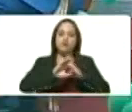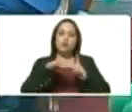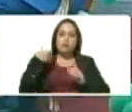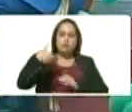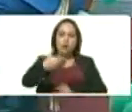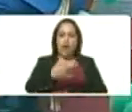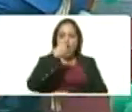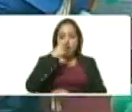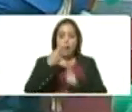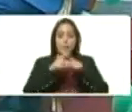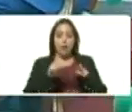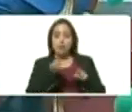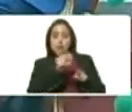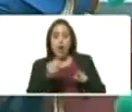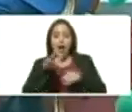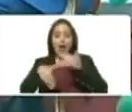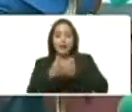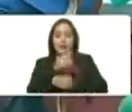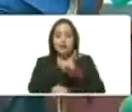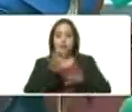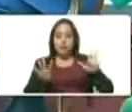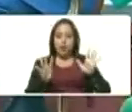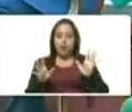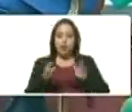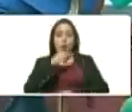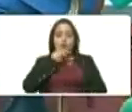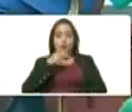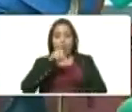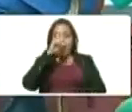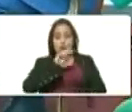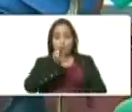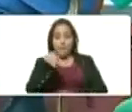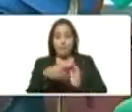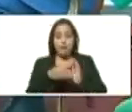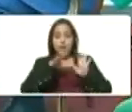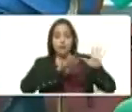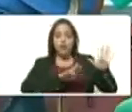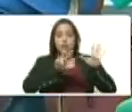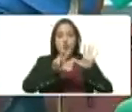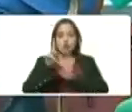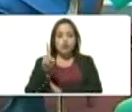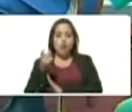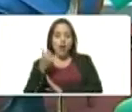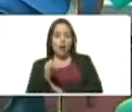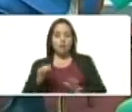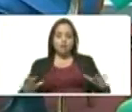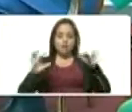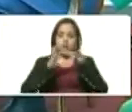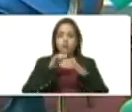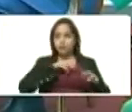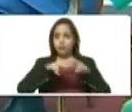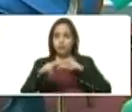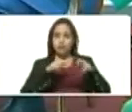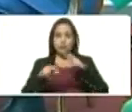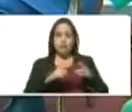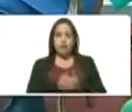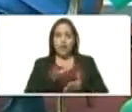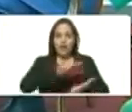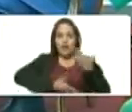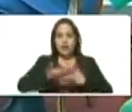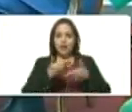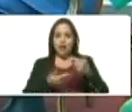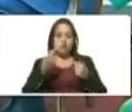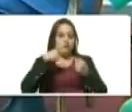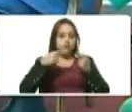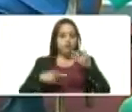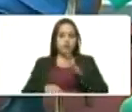no fue sino hasta el 29 de octubre de 1981 cuando se consolida esta relación con el intercambio de notas de